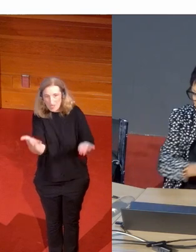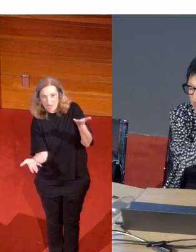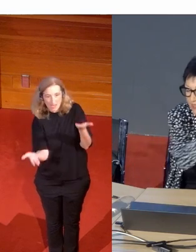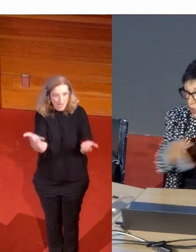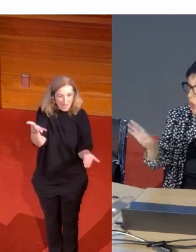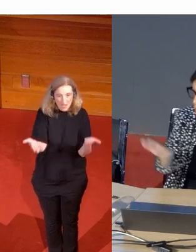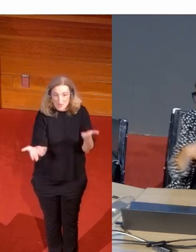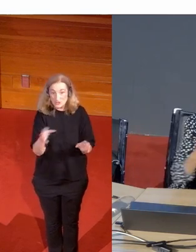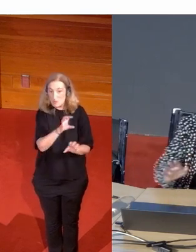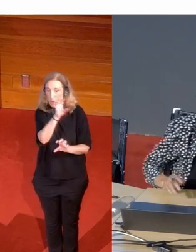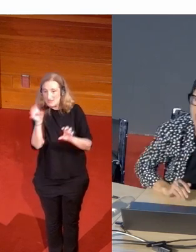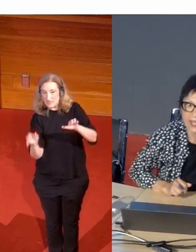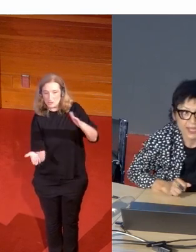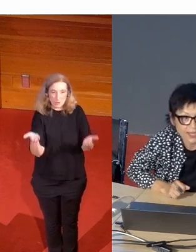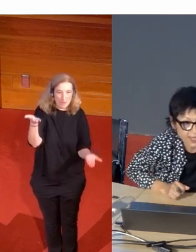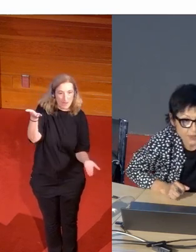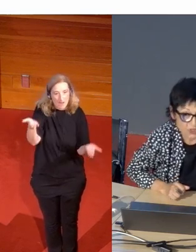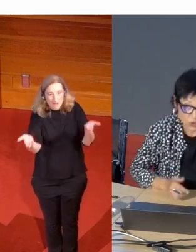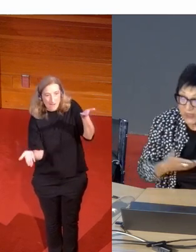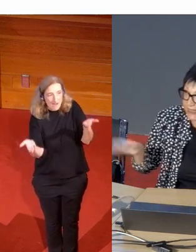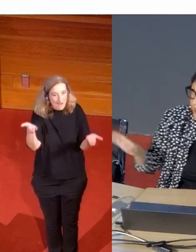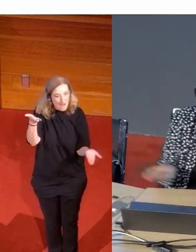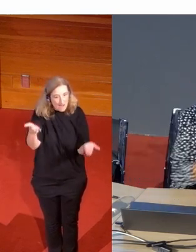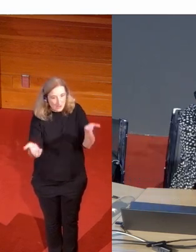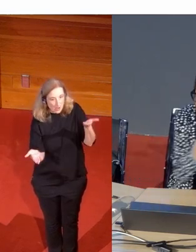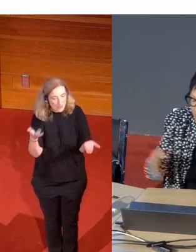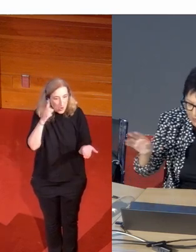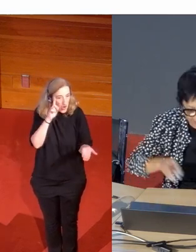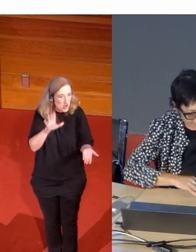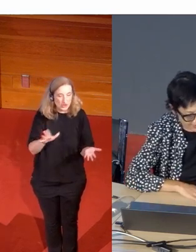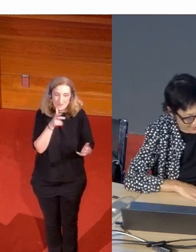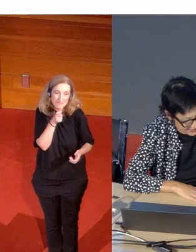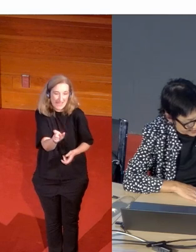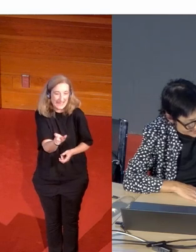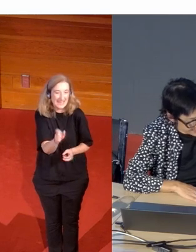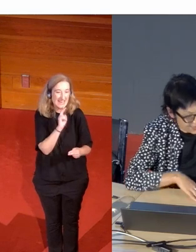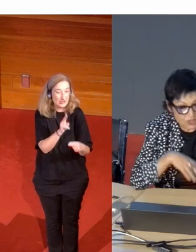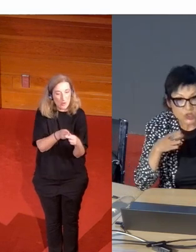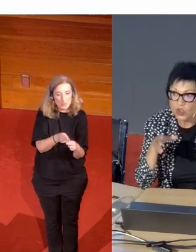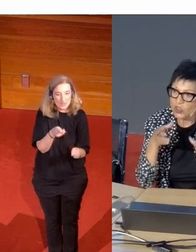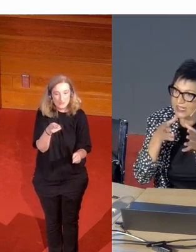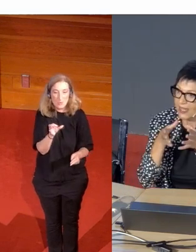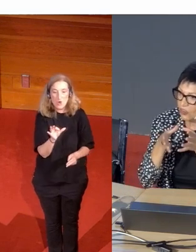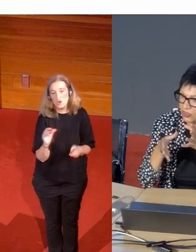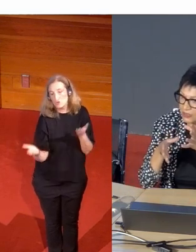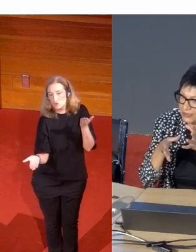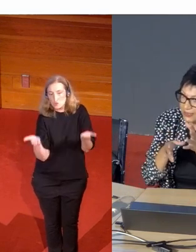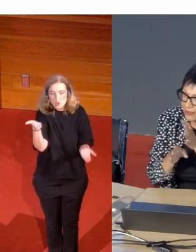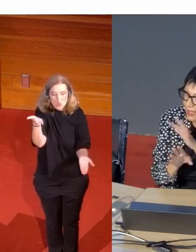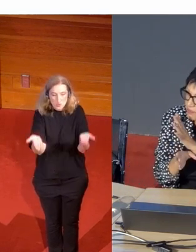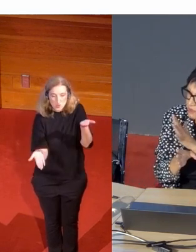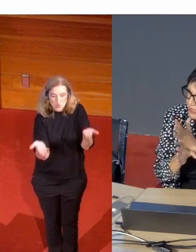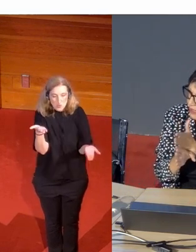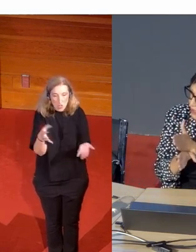esto serían los estados columpio eh Porque swing State no en en en en en inglés y esos son los estados